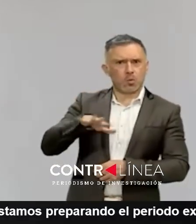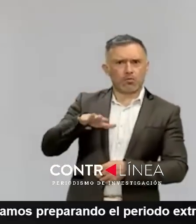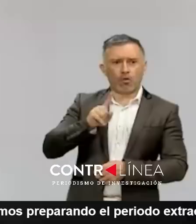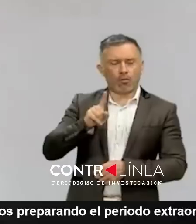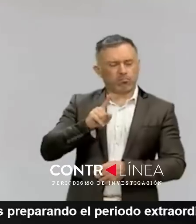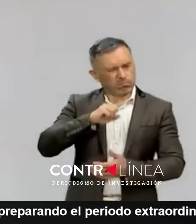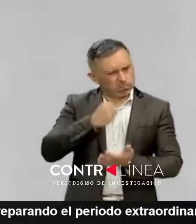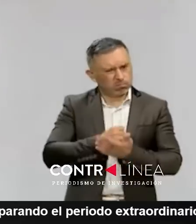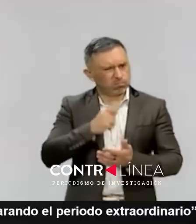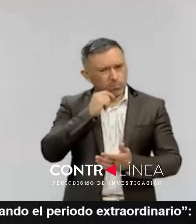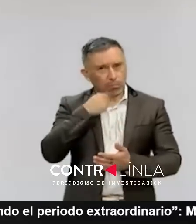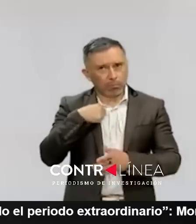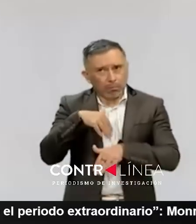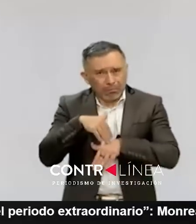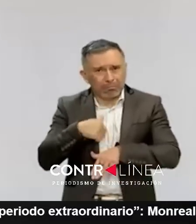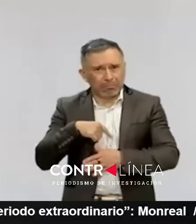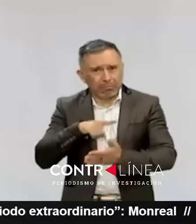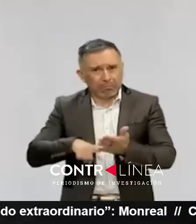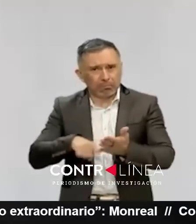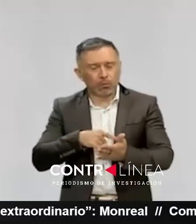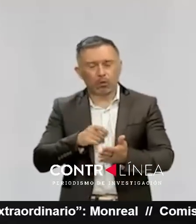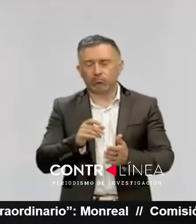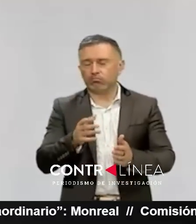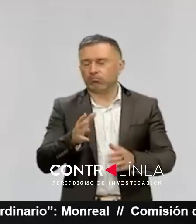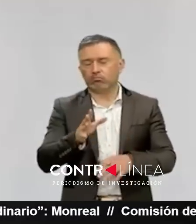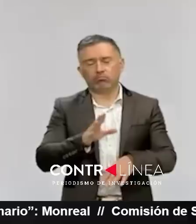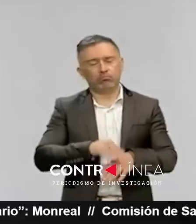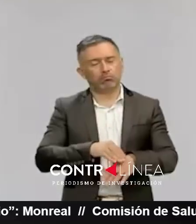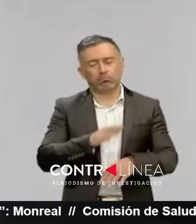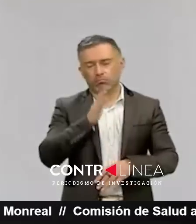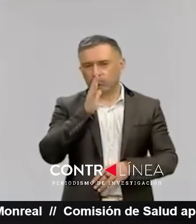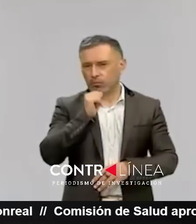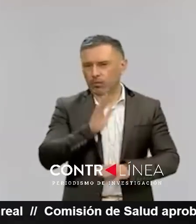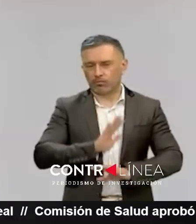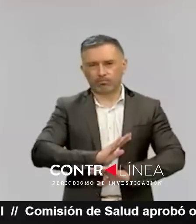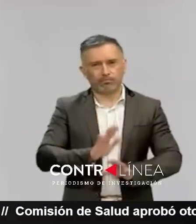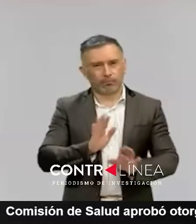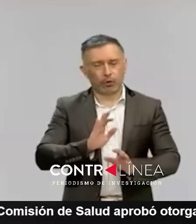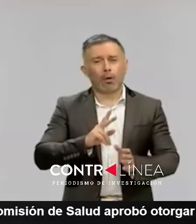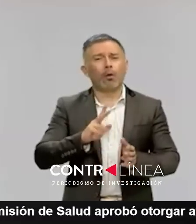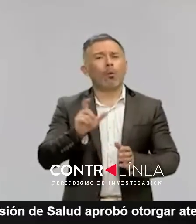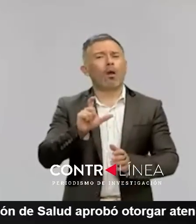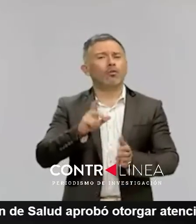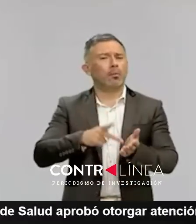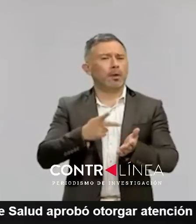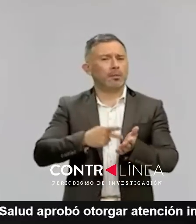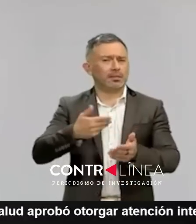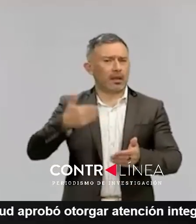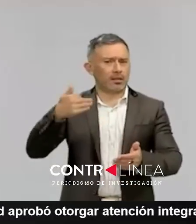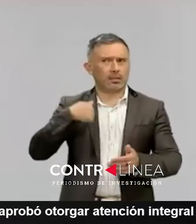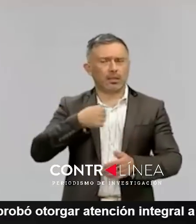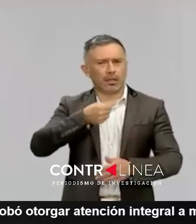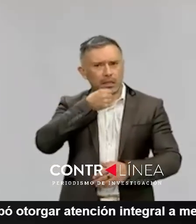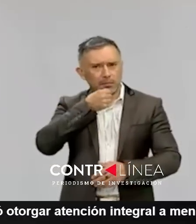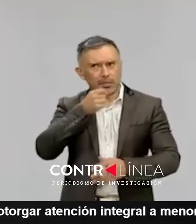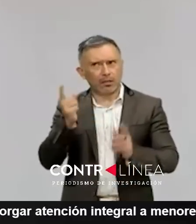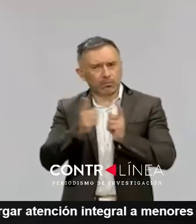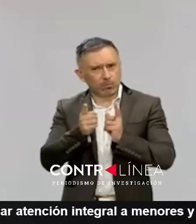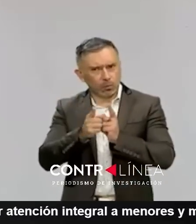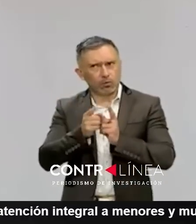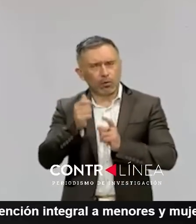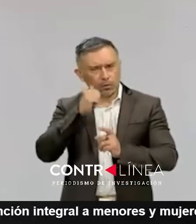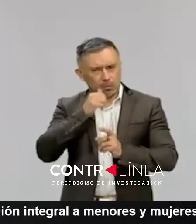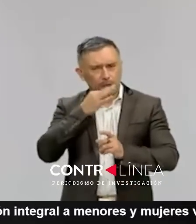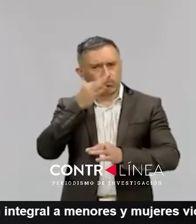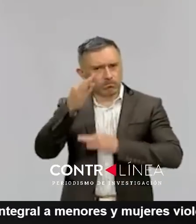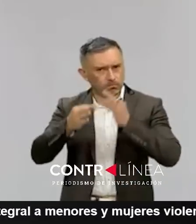permitamos. De nueva cuenta, en cada una de las entrevistas que he tenido la oportunidad de participar, he hecho este mismo llamado y hoy